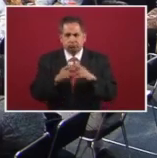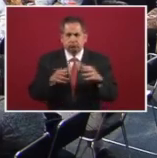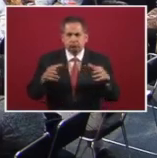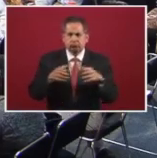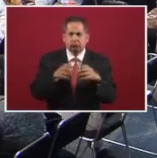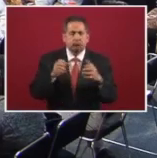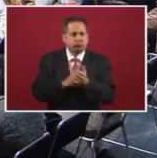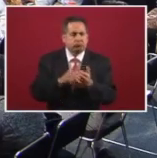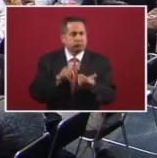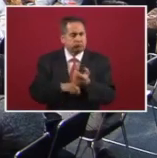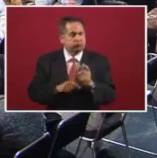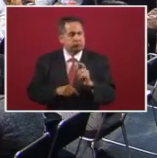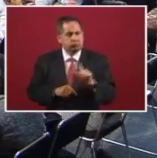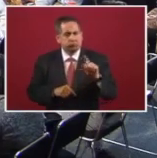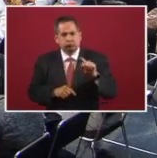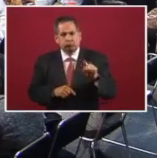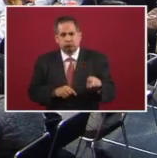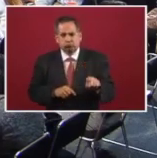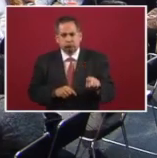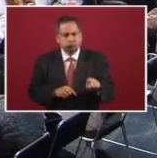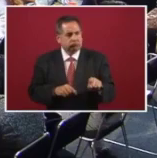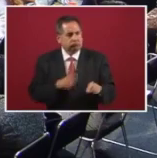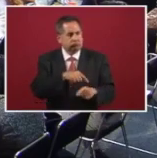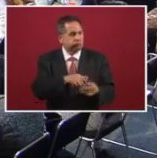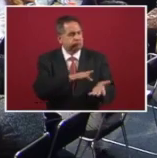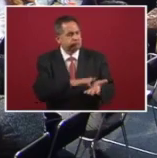los que impulsan